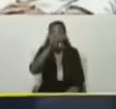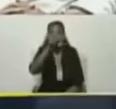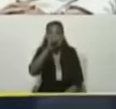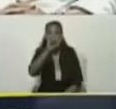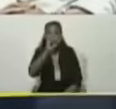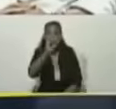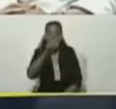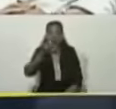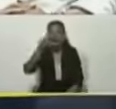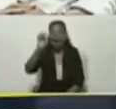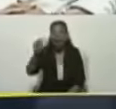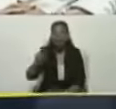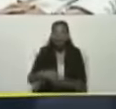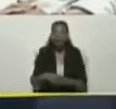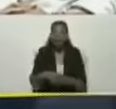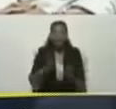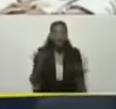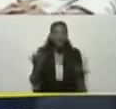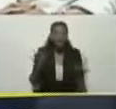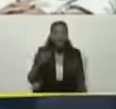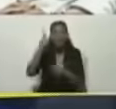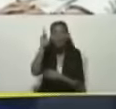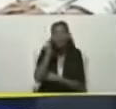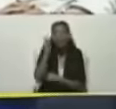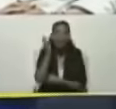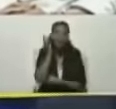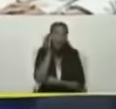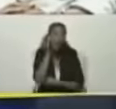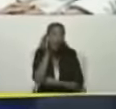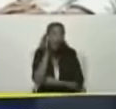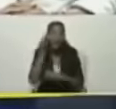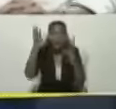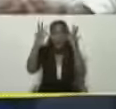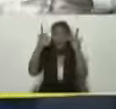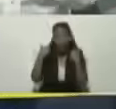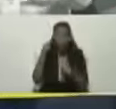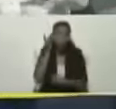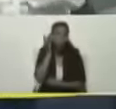León, por Nora Castañeda.